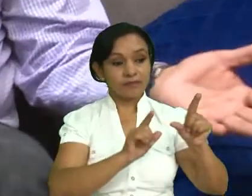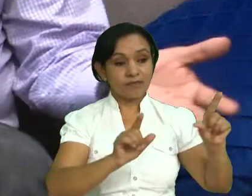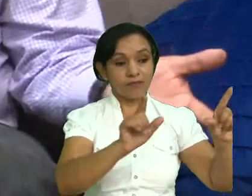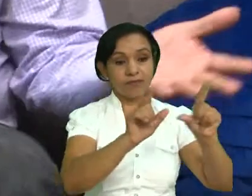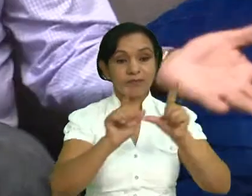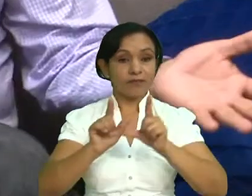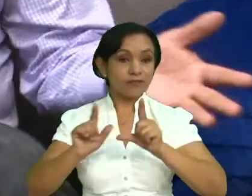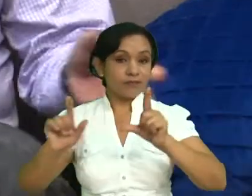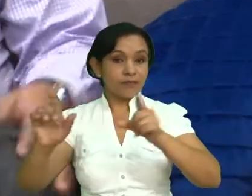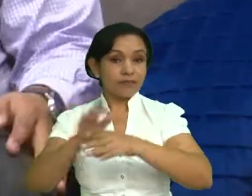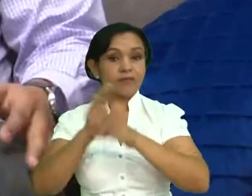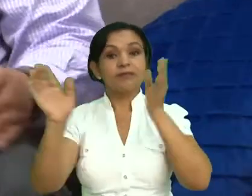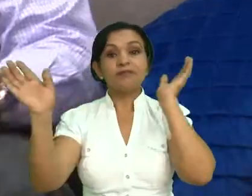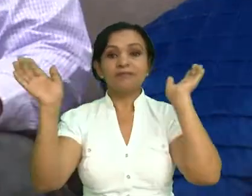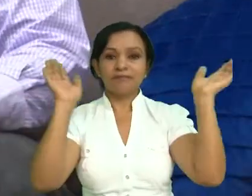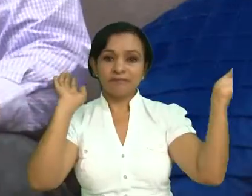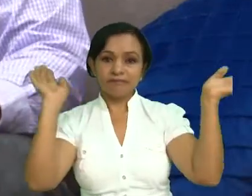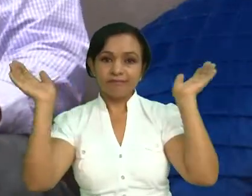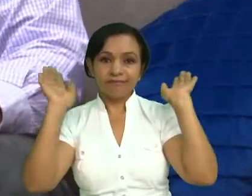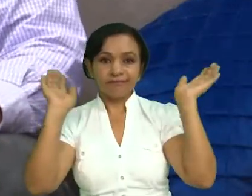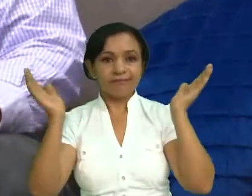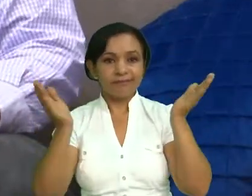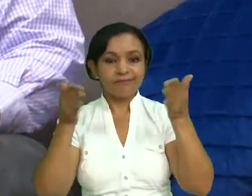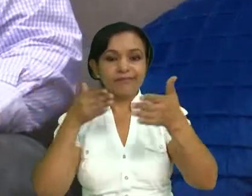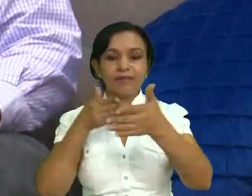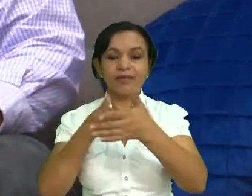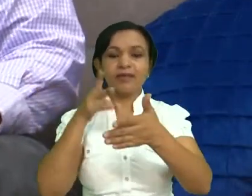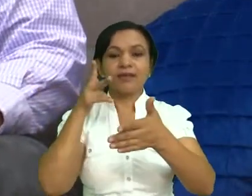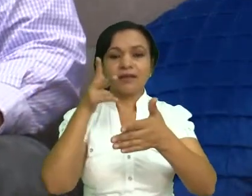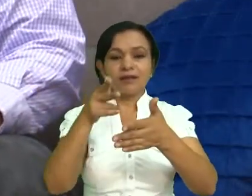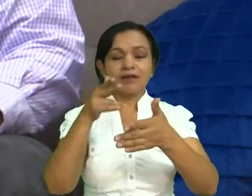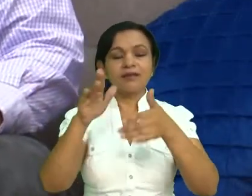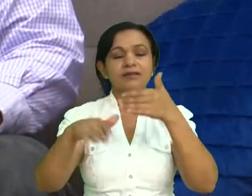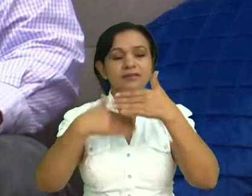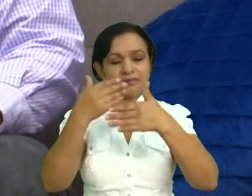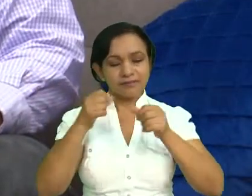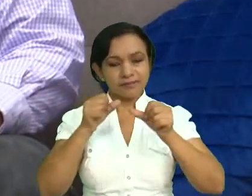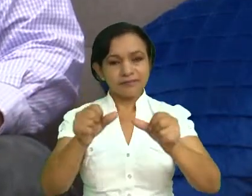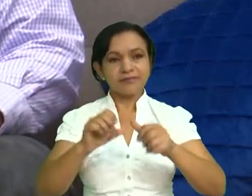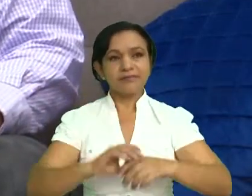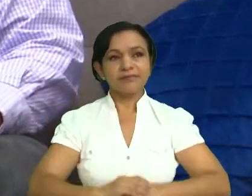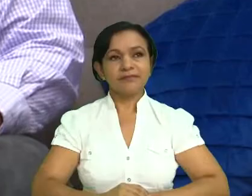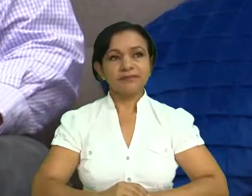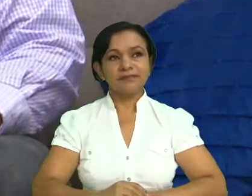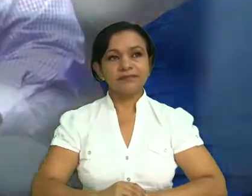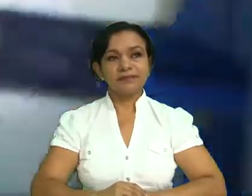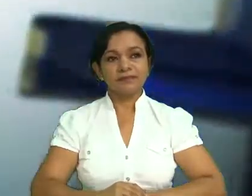de vida, ¿no?, los mercados. Precisamente, hacemos una breve pausa y nosotros ya volvemos.